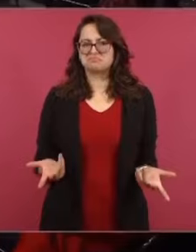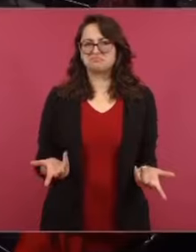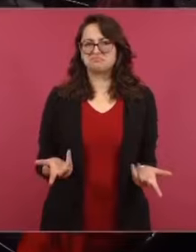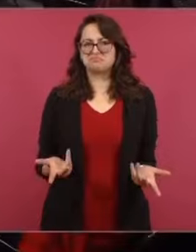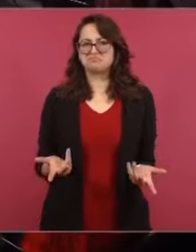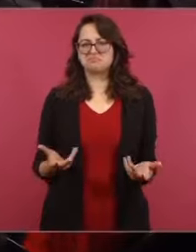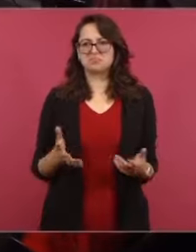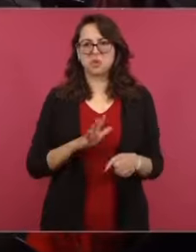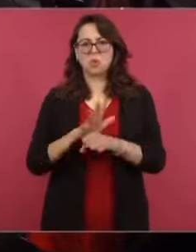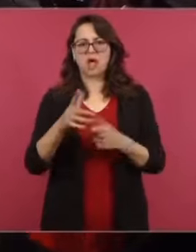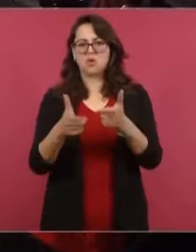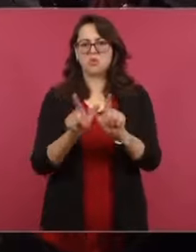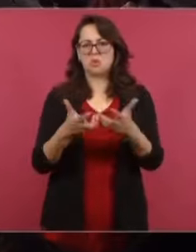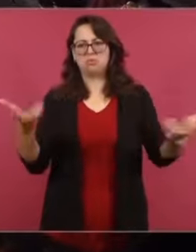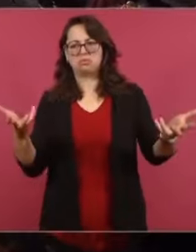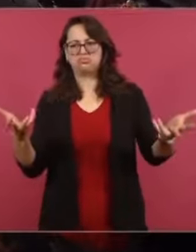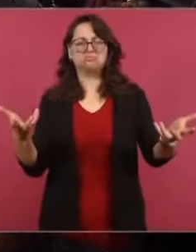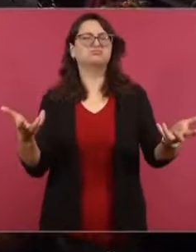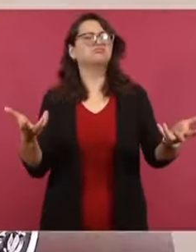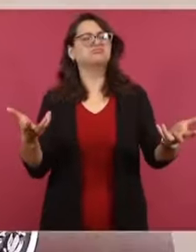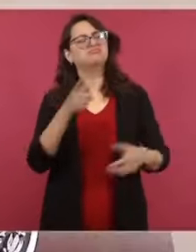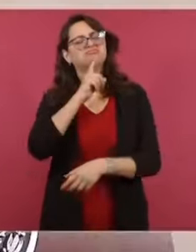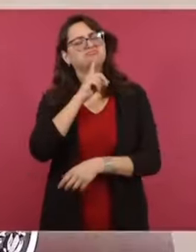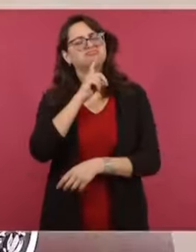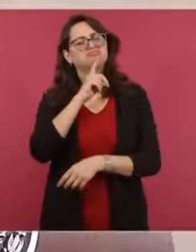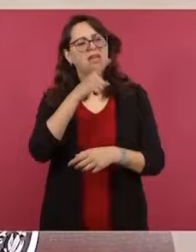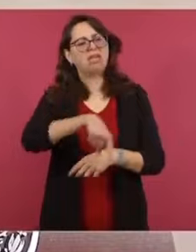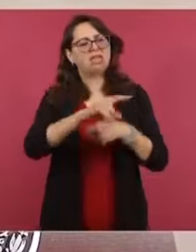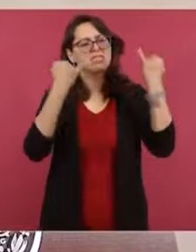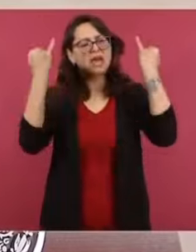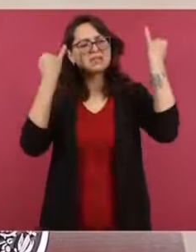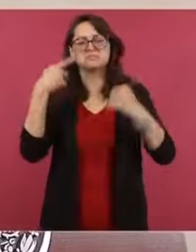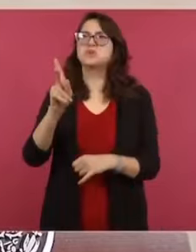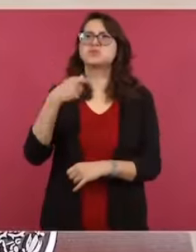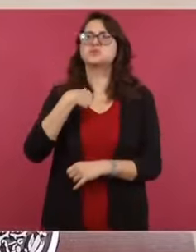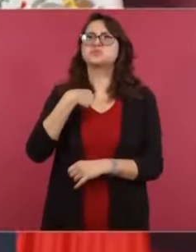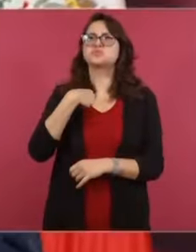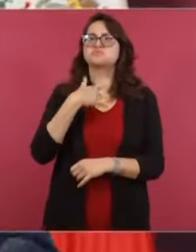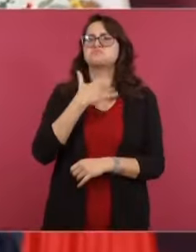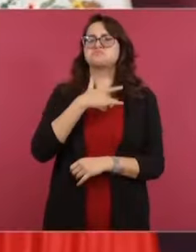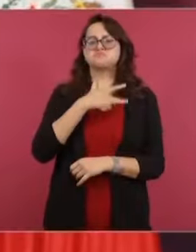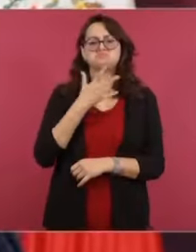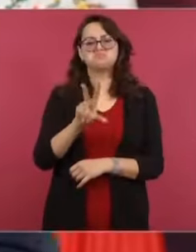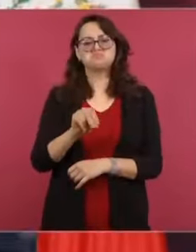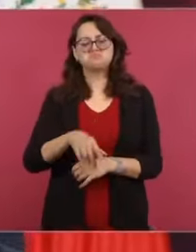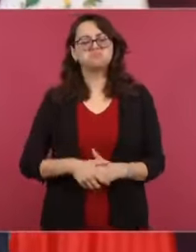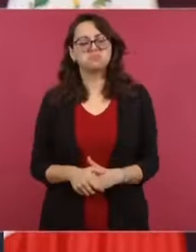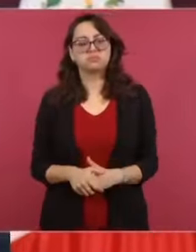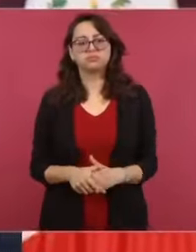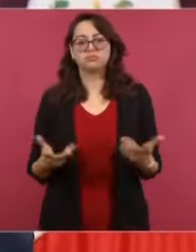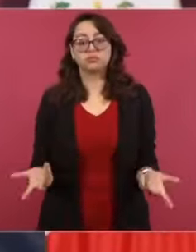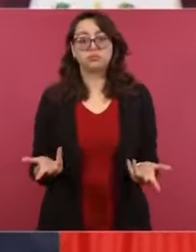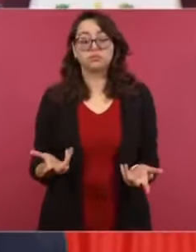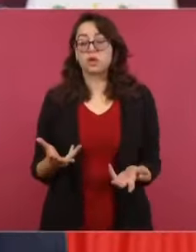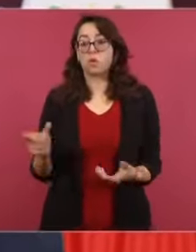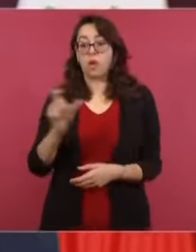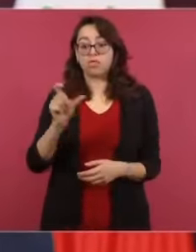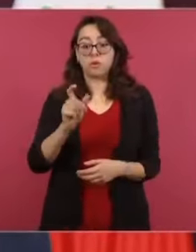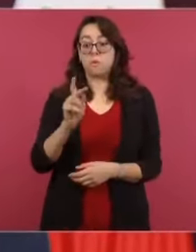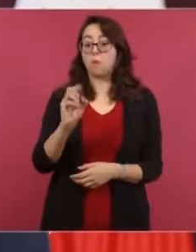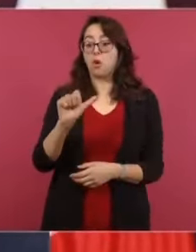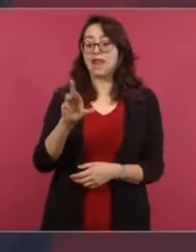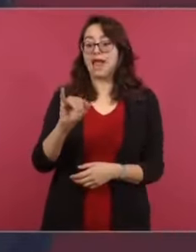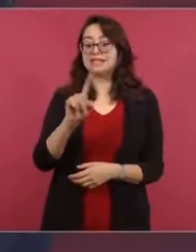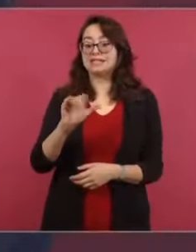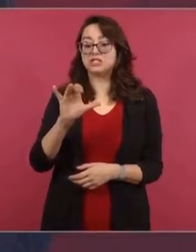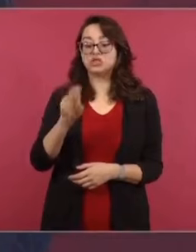polarización, porque eso se da cuando pues, las sociedades están partidas en dos.